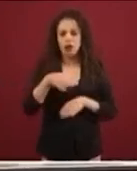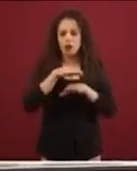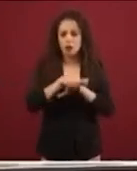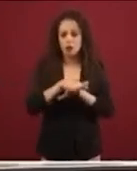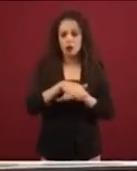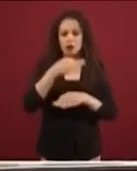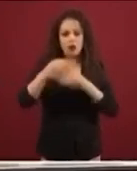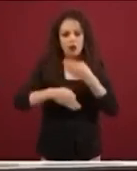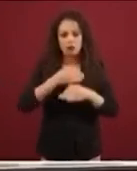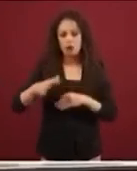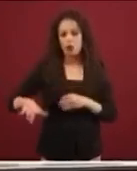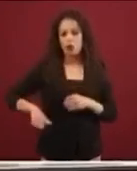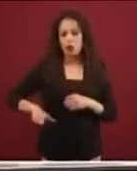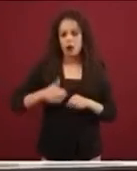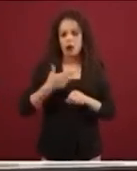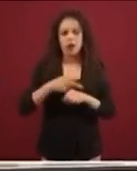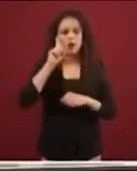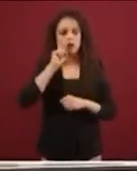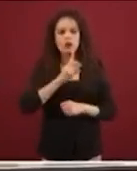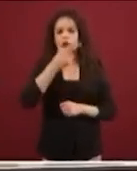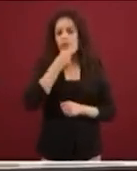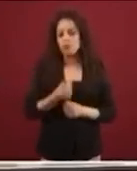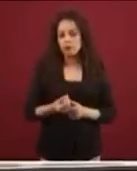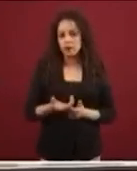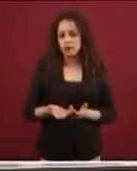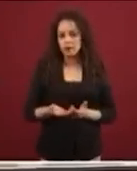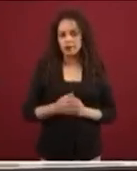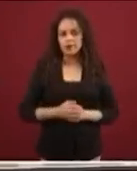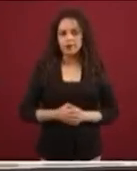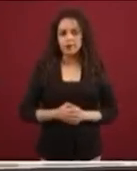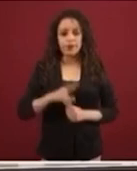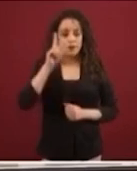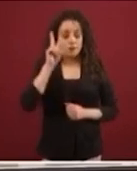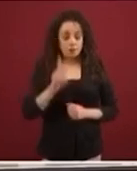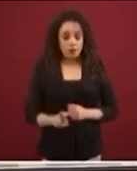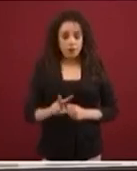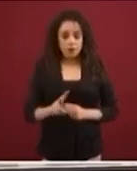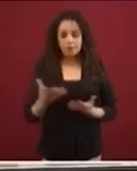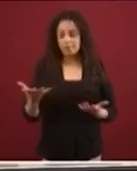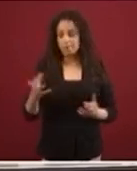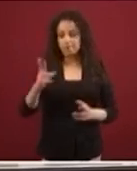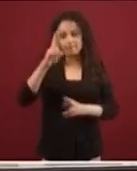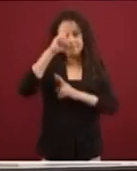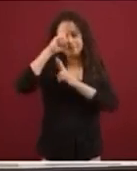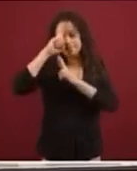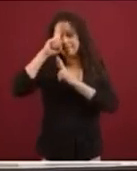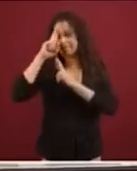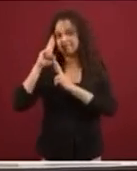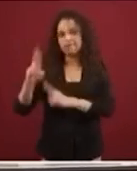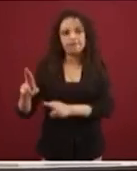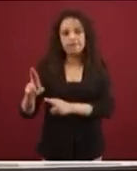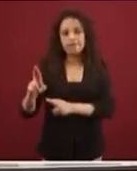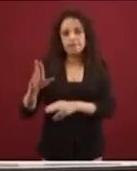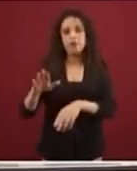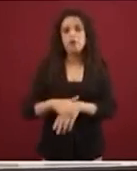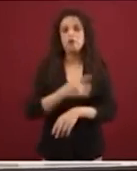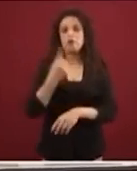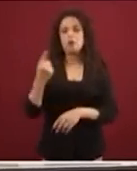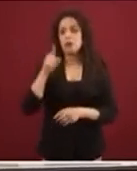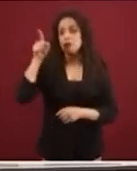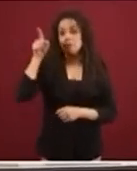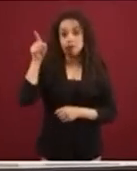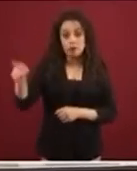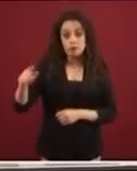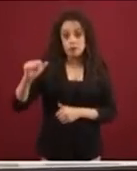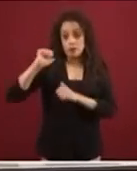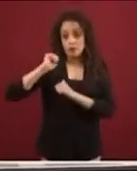dos gobernadoras y los 30 gobernadores. Merecen todo nuestro respeto. Ellos son la autoridad sanitaria de cada